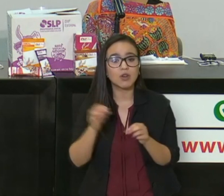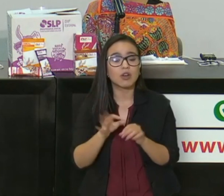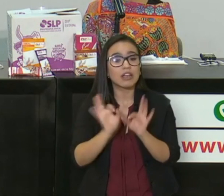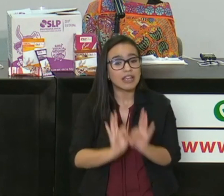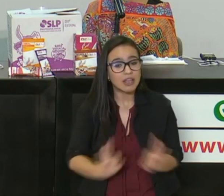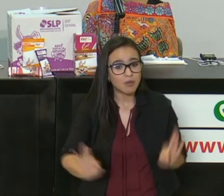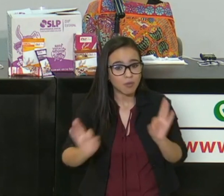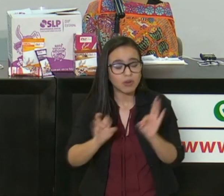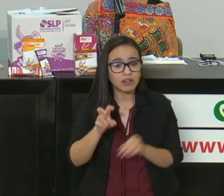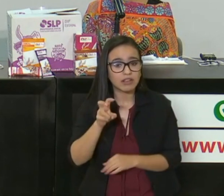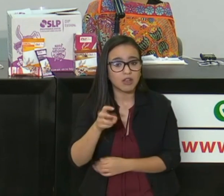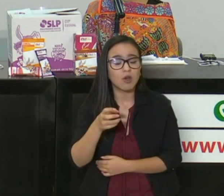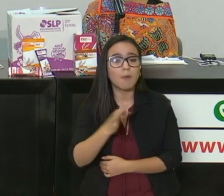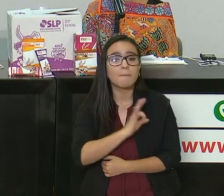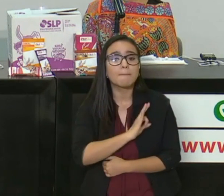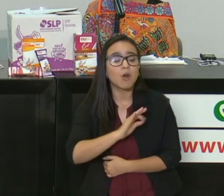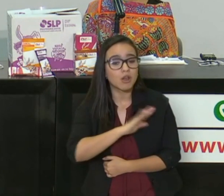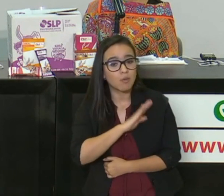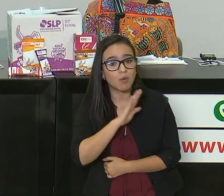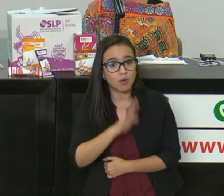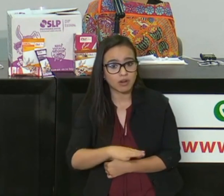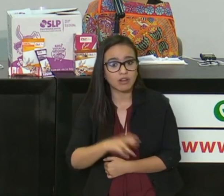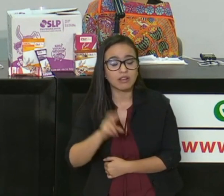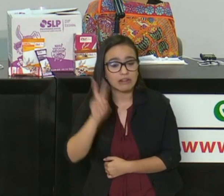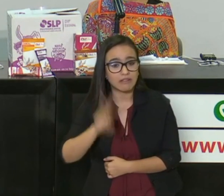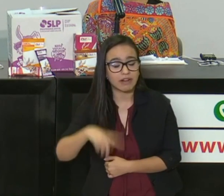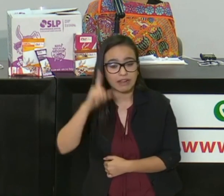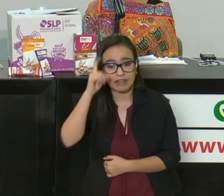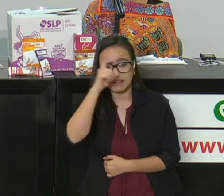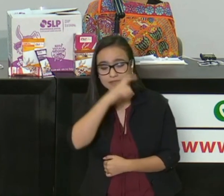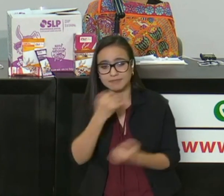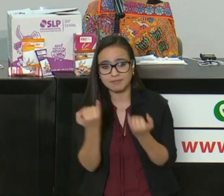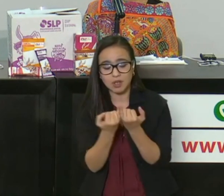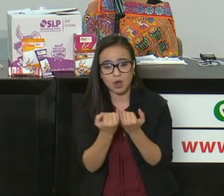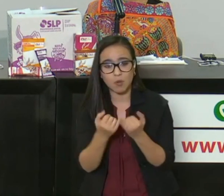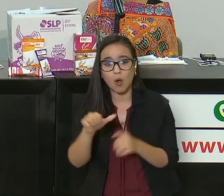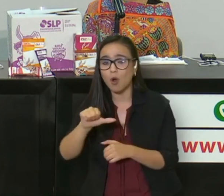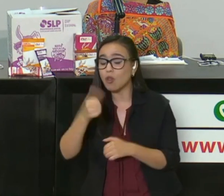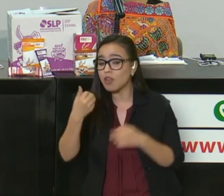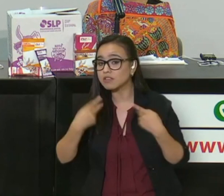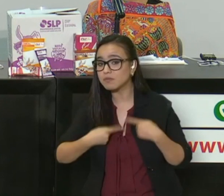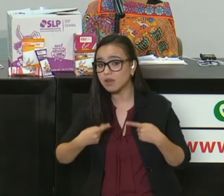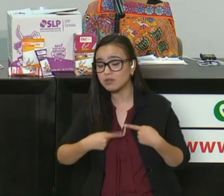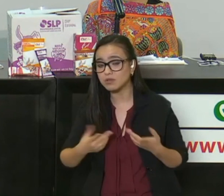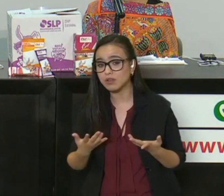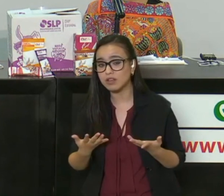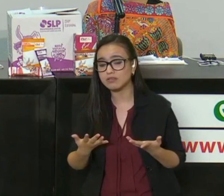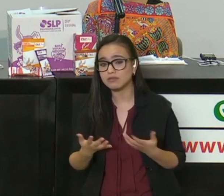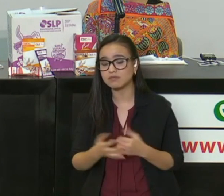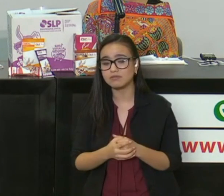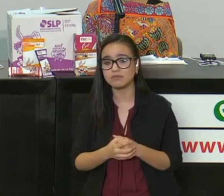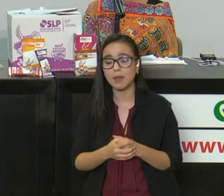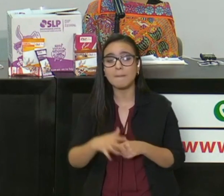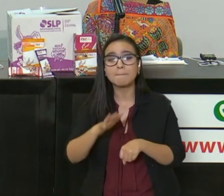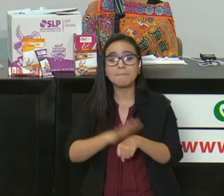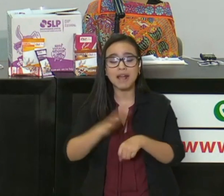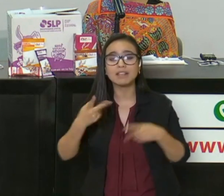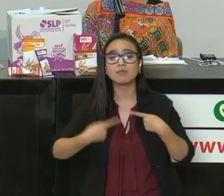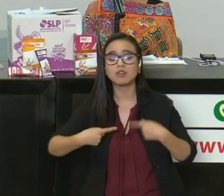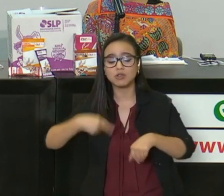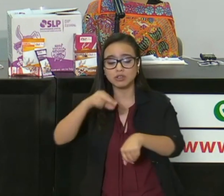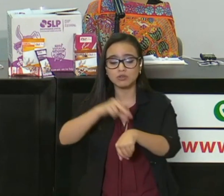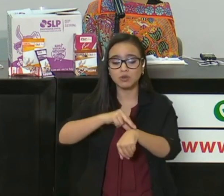que pase que es muy difícil y que también tenemos otro pero personal es otros más personal